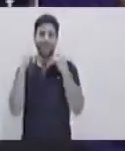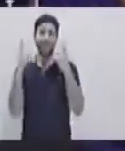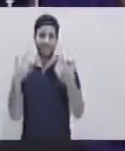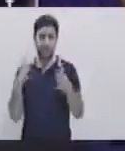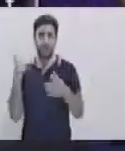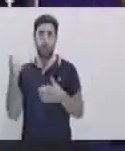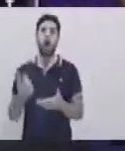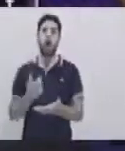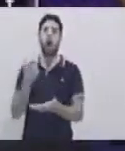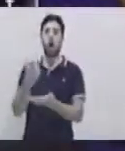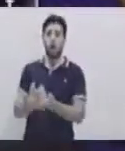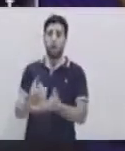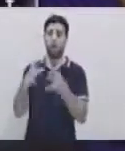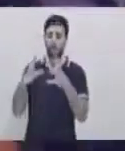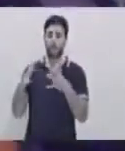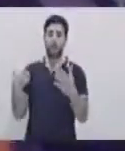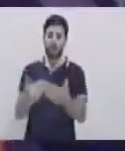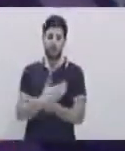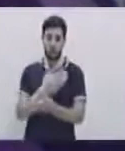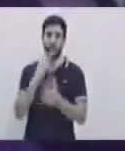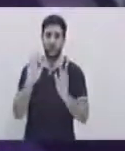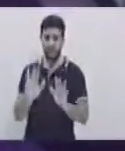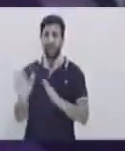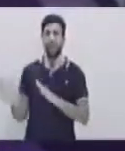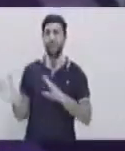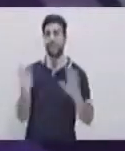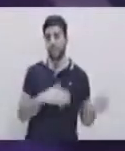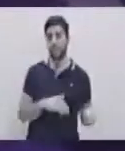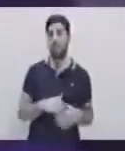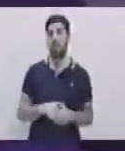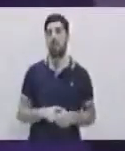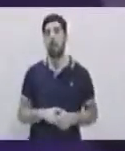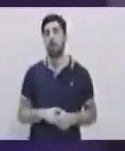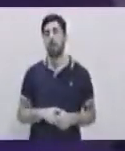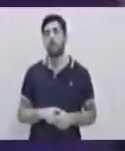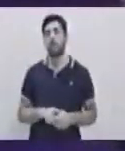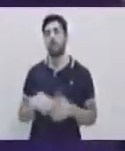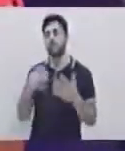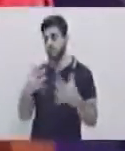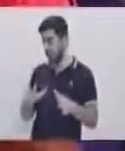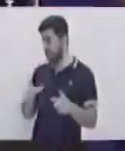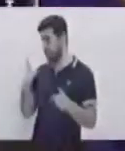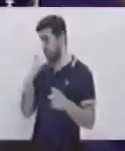contento porque su papi le va a comprar una nueva. Y nuestra última expresión,